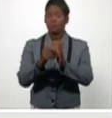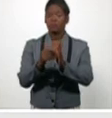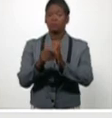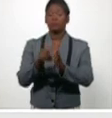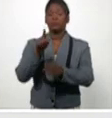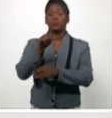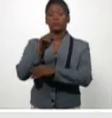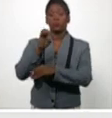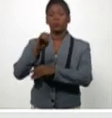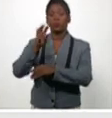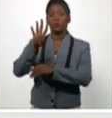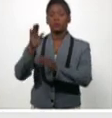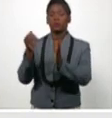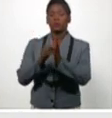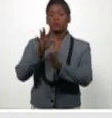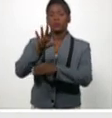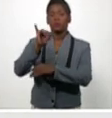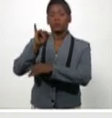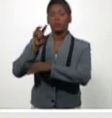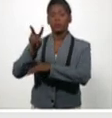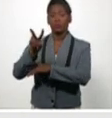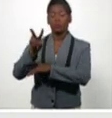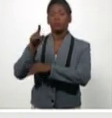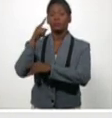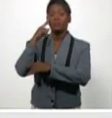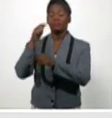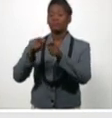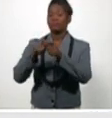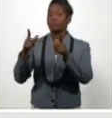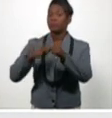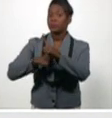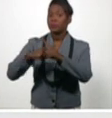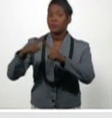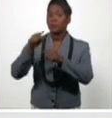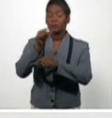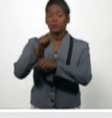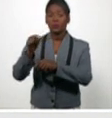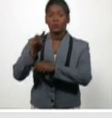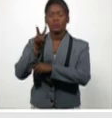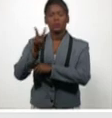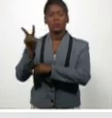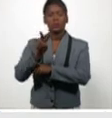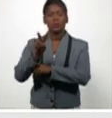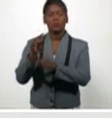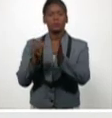110.704.562, un número elevado de activos,